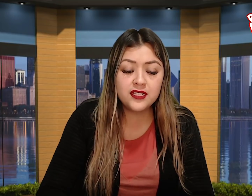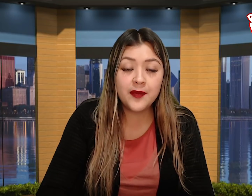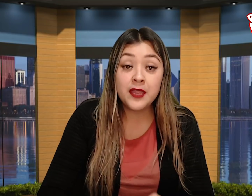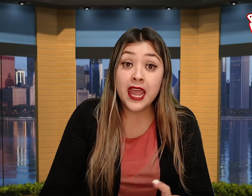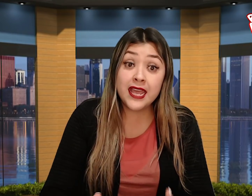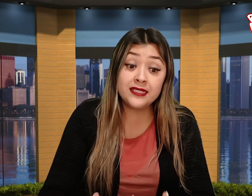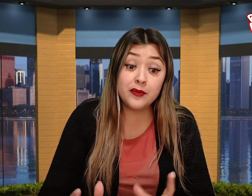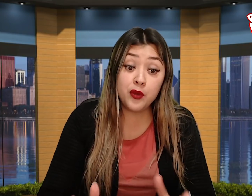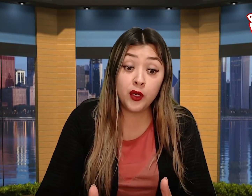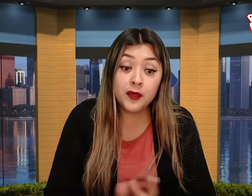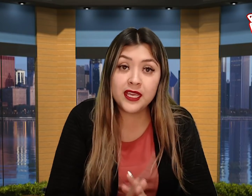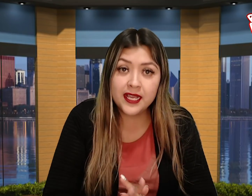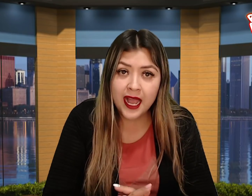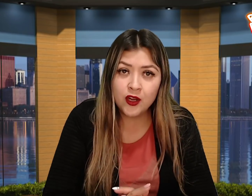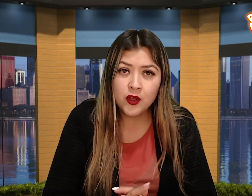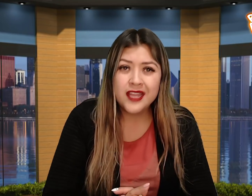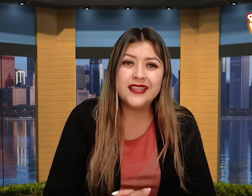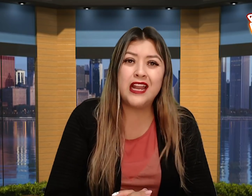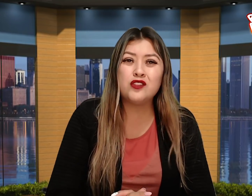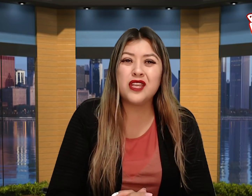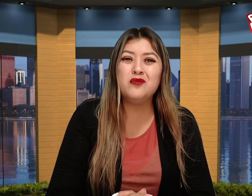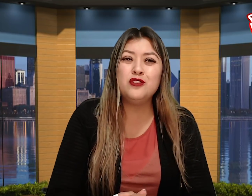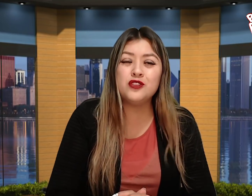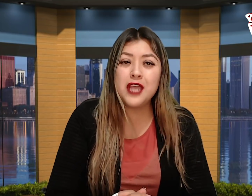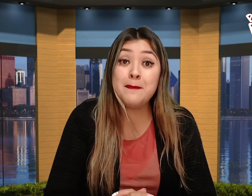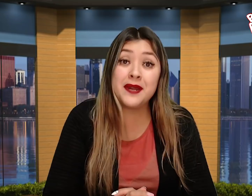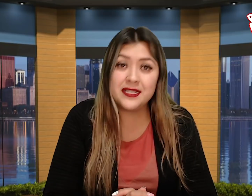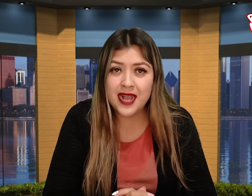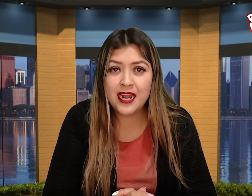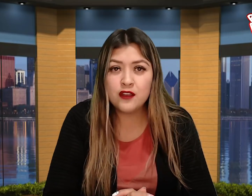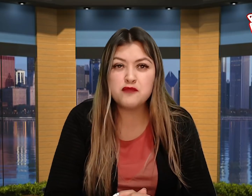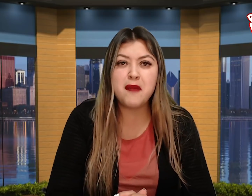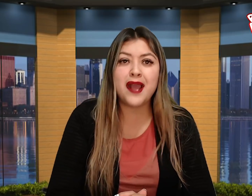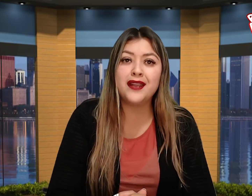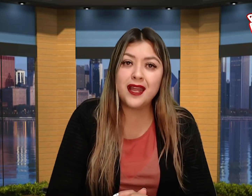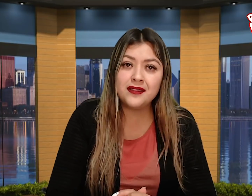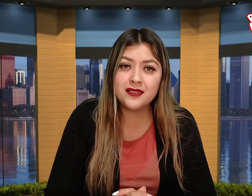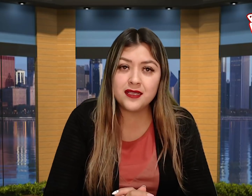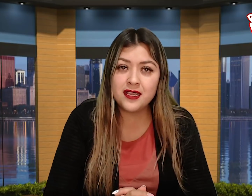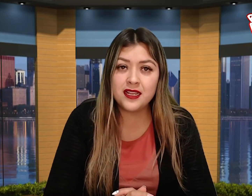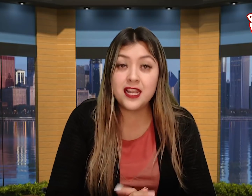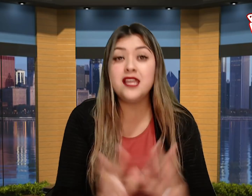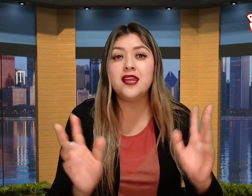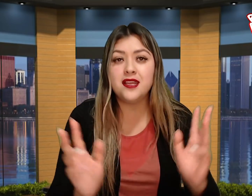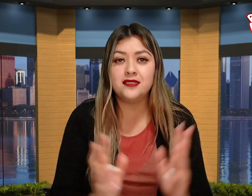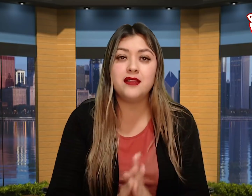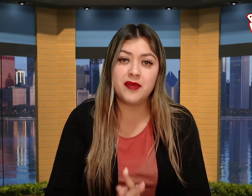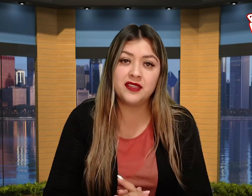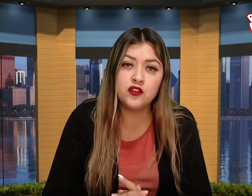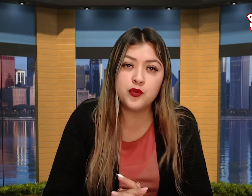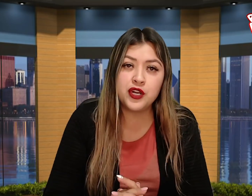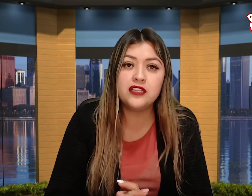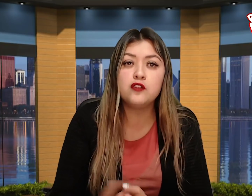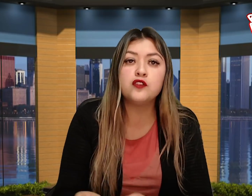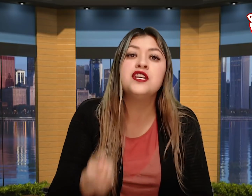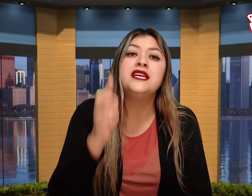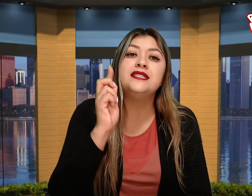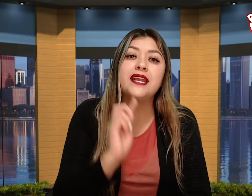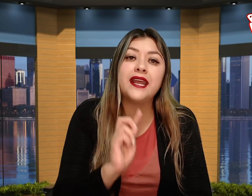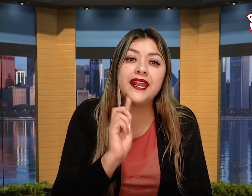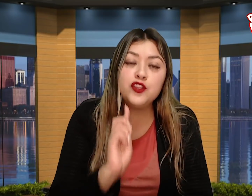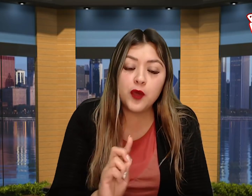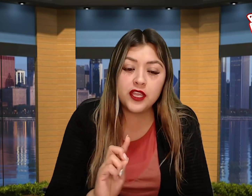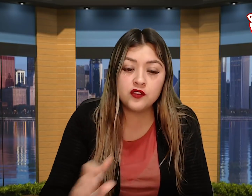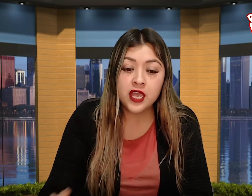justicia. Este pueblo mexicano, de los que muchos empresarios, magnates y líderes de partidos políticos